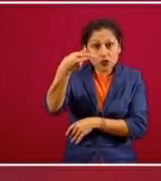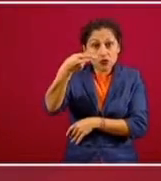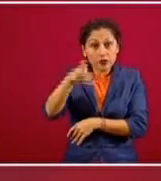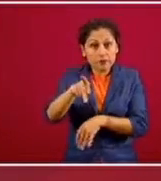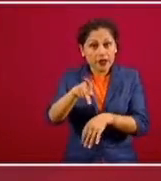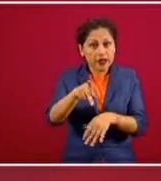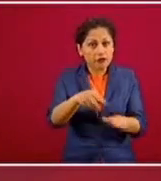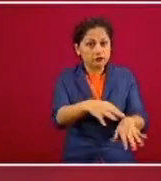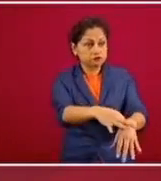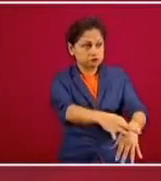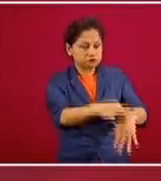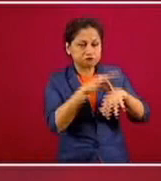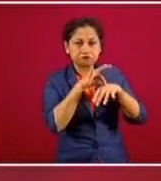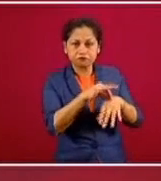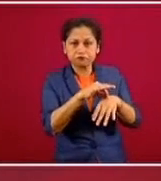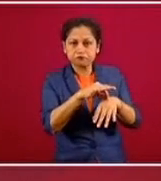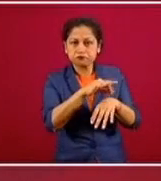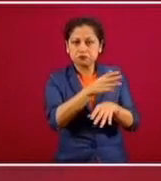imagínense